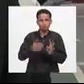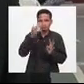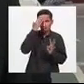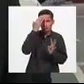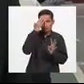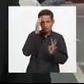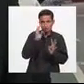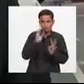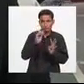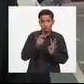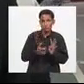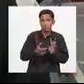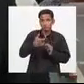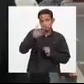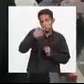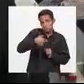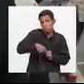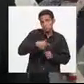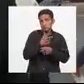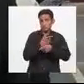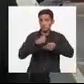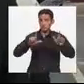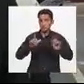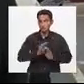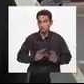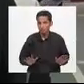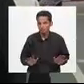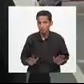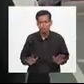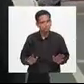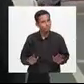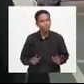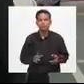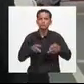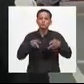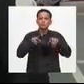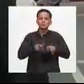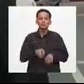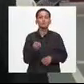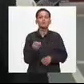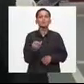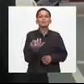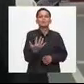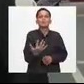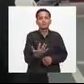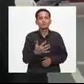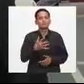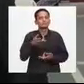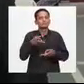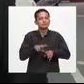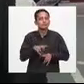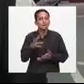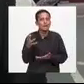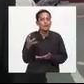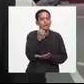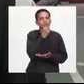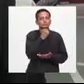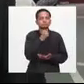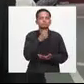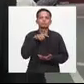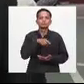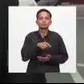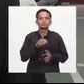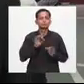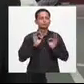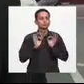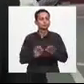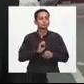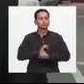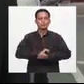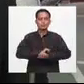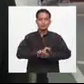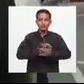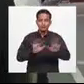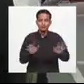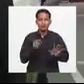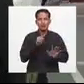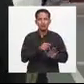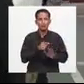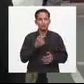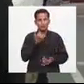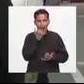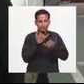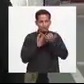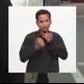solamente libre para optar no solamente se cuenten adecuadamente los votos sino que comprenda Cuáles son las garantías que tienen los actores